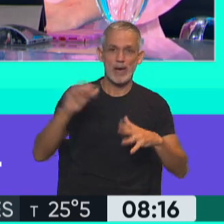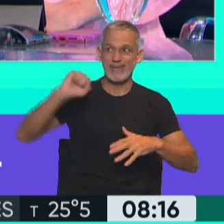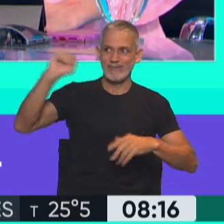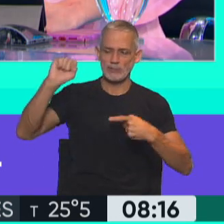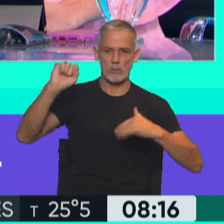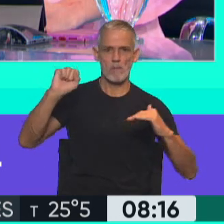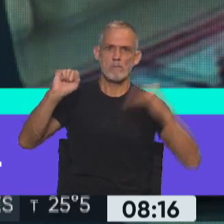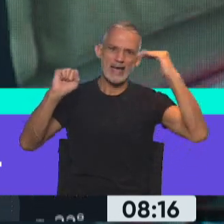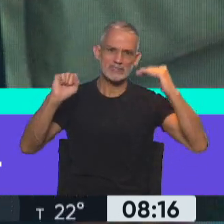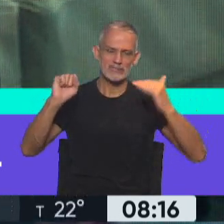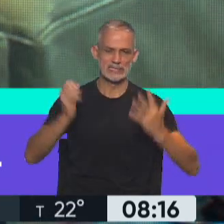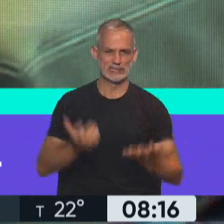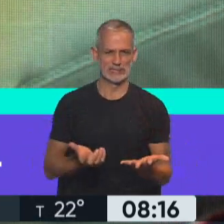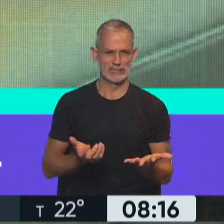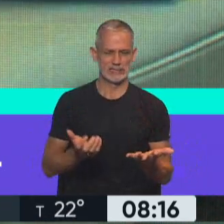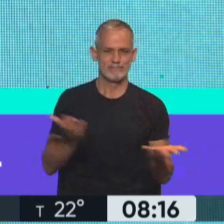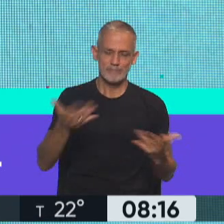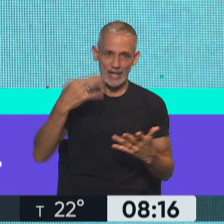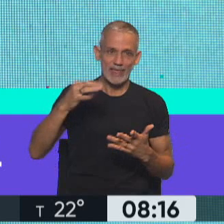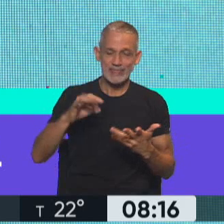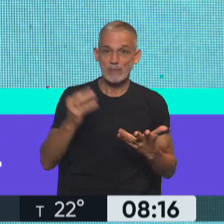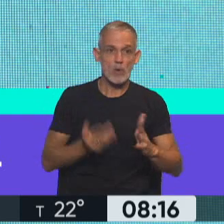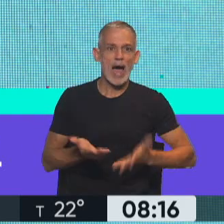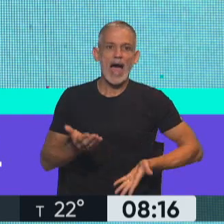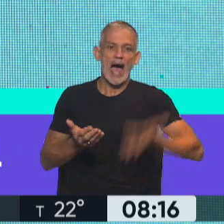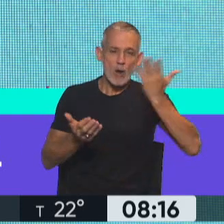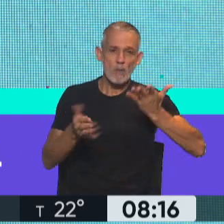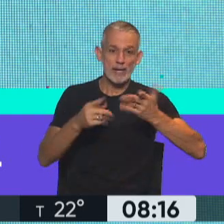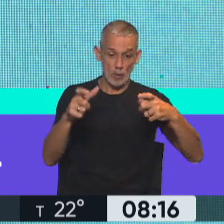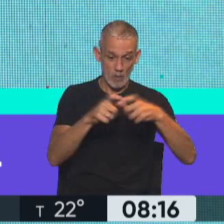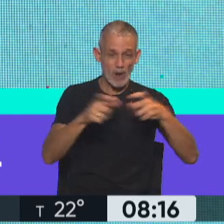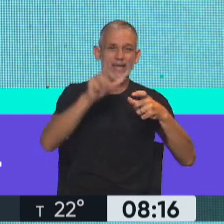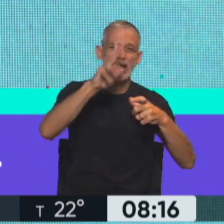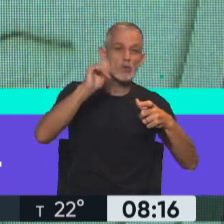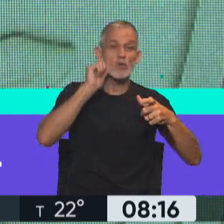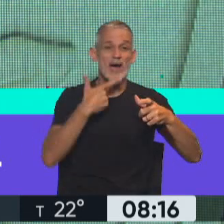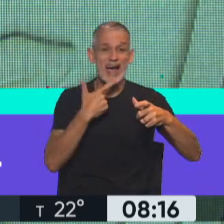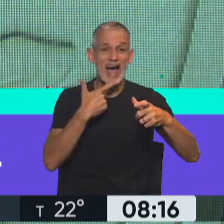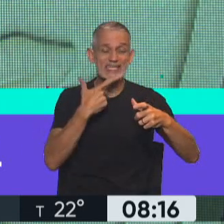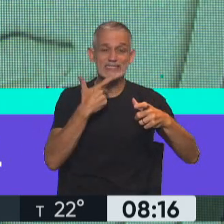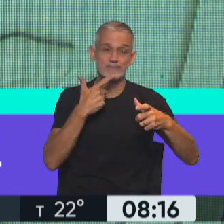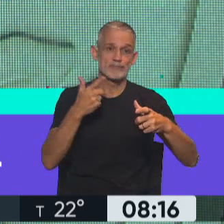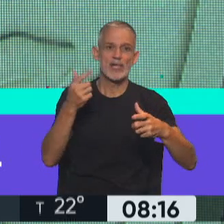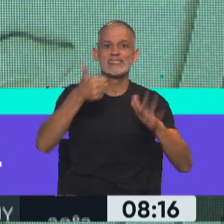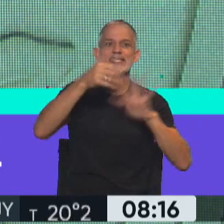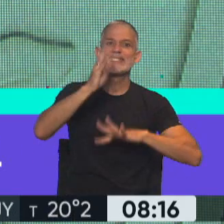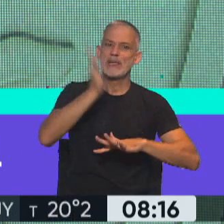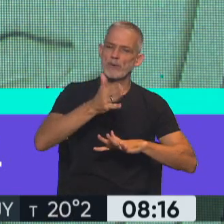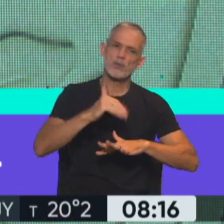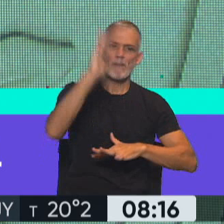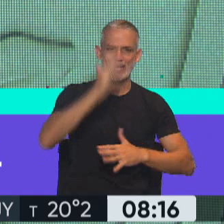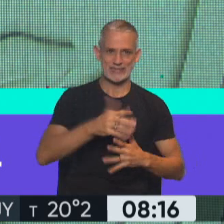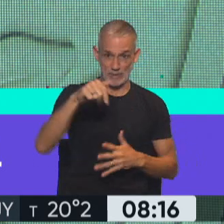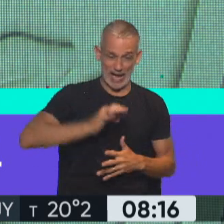inflación. Es decir, claro, tenés que aplicar un aumento en la boleta de luz y de gas por encima del 60% para este